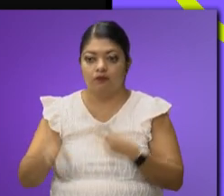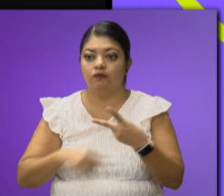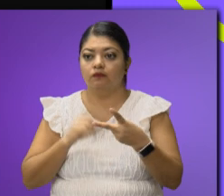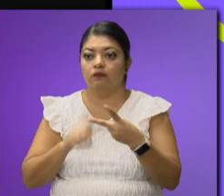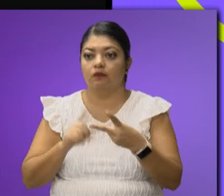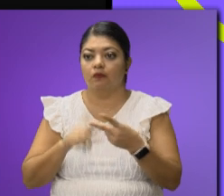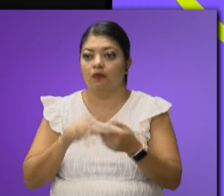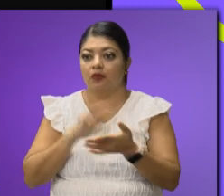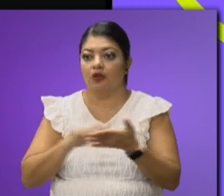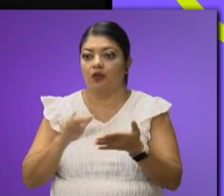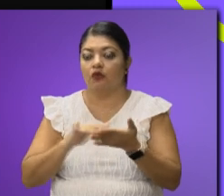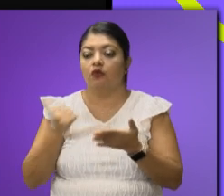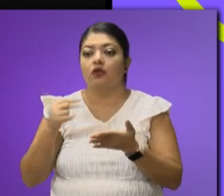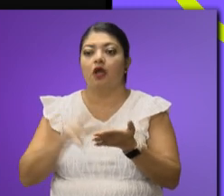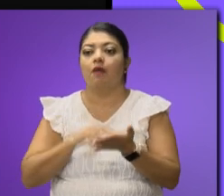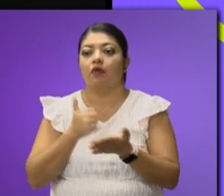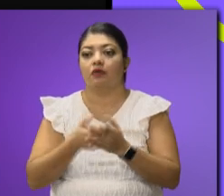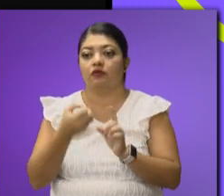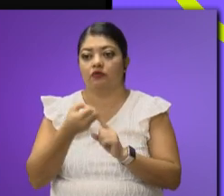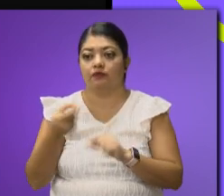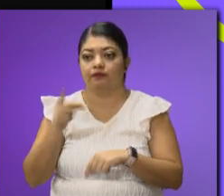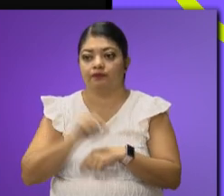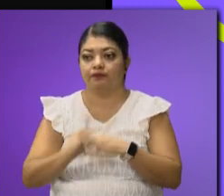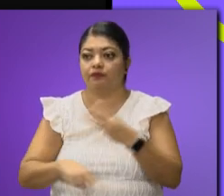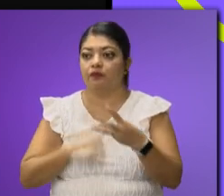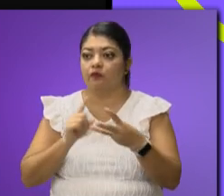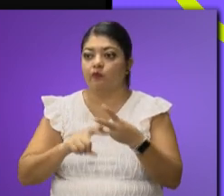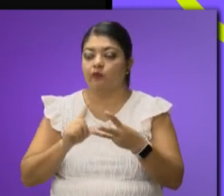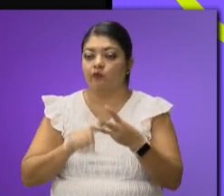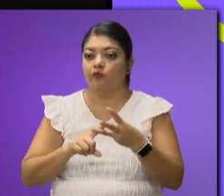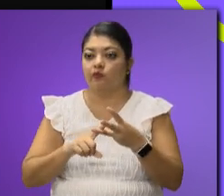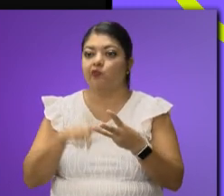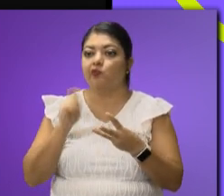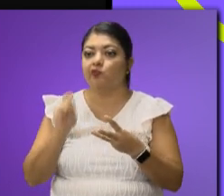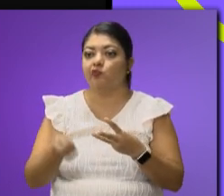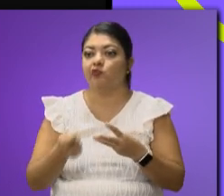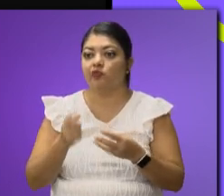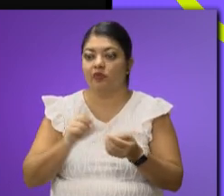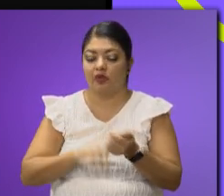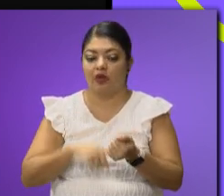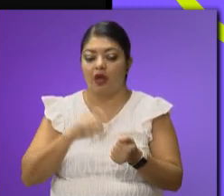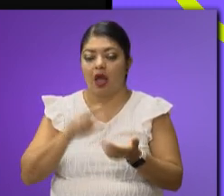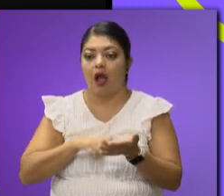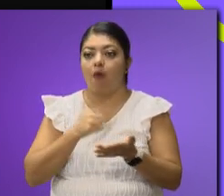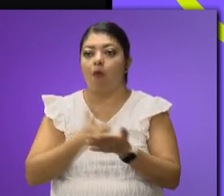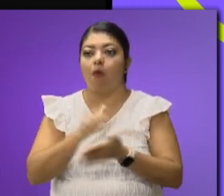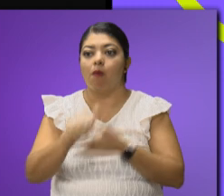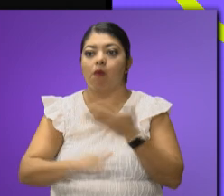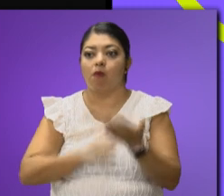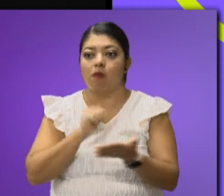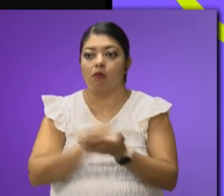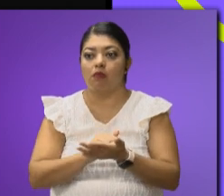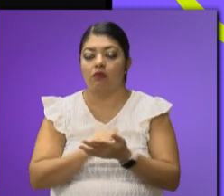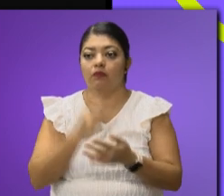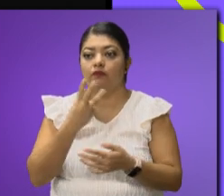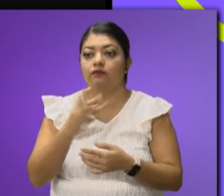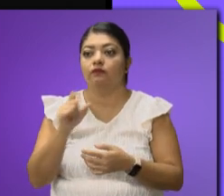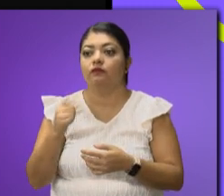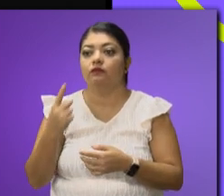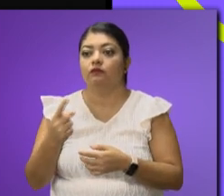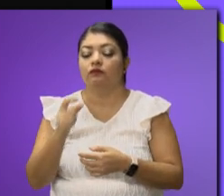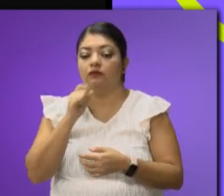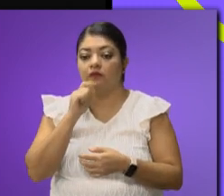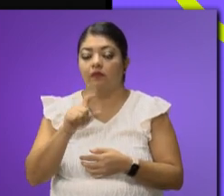2, lectura y en su caso aprobación del orden del día. Punto número 3, discusión y en su caso aprobación de las actas. 3.1,